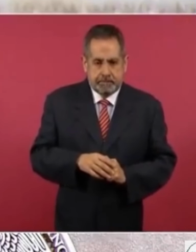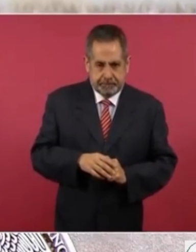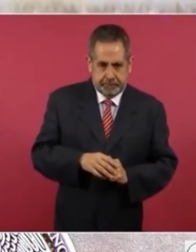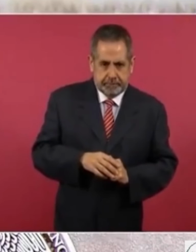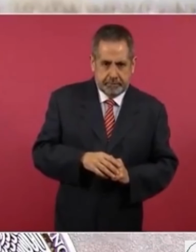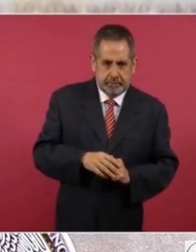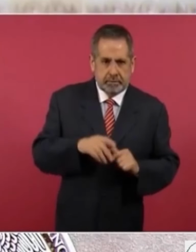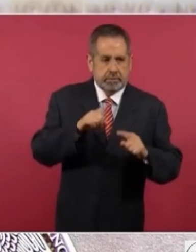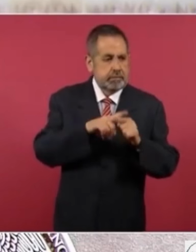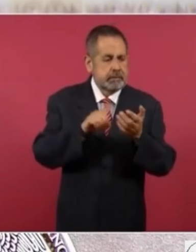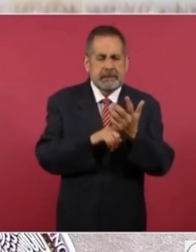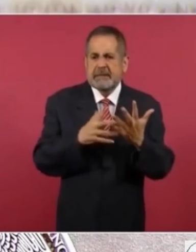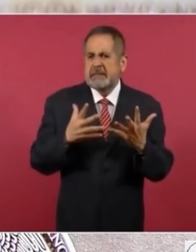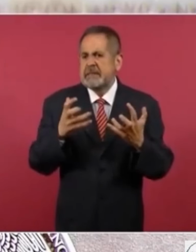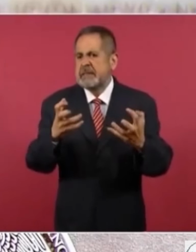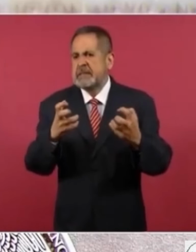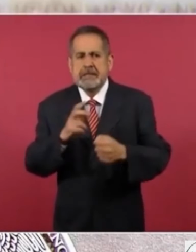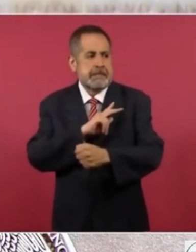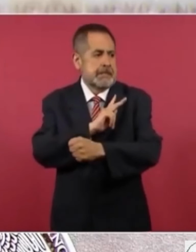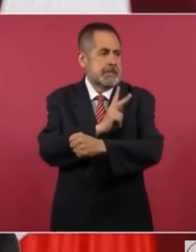movidos por la ambición al poder,